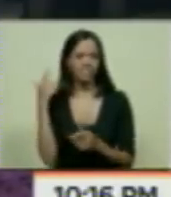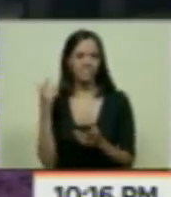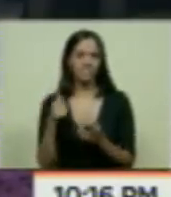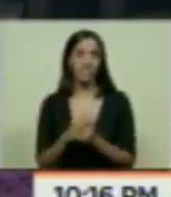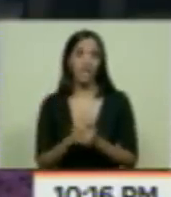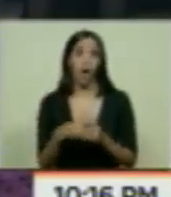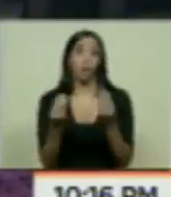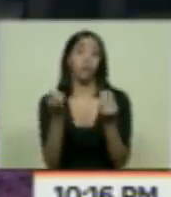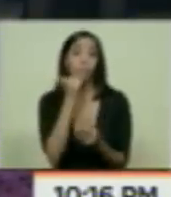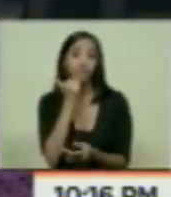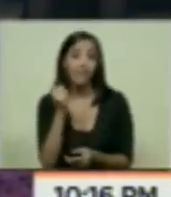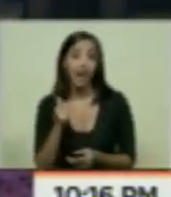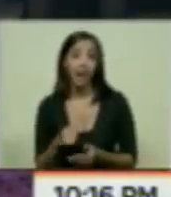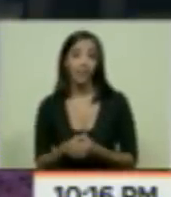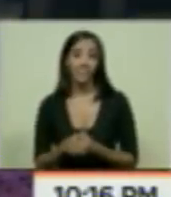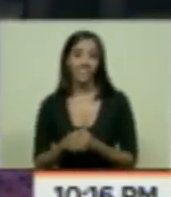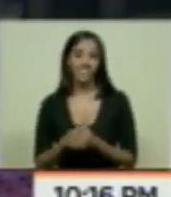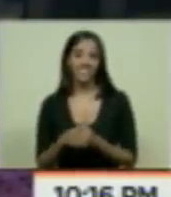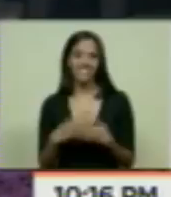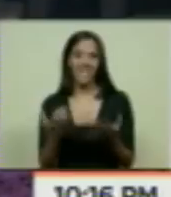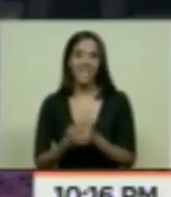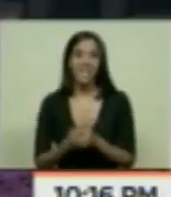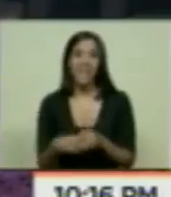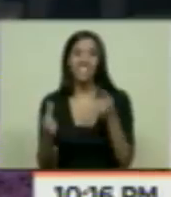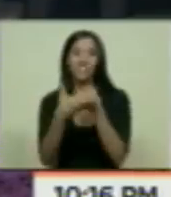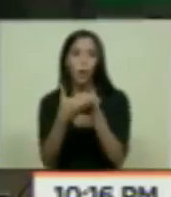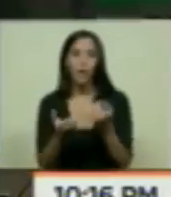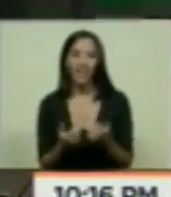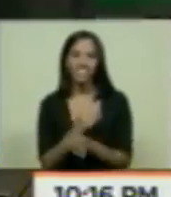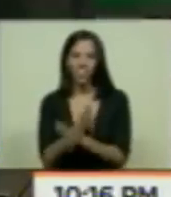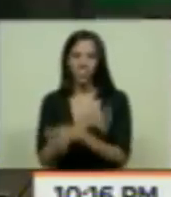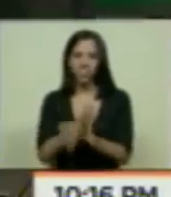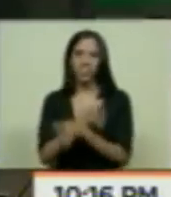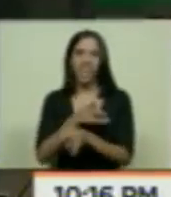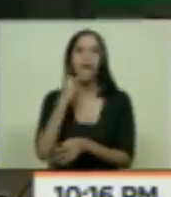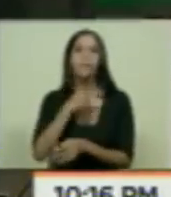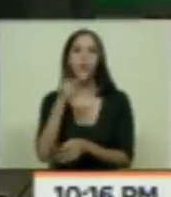de las sombras de Grey. Él es las sombras de Grey de la política, ¿no?